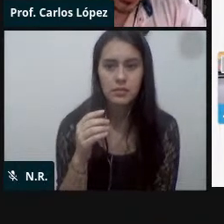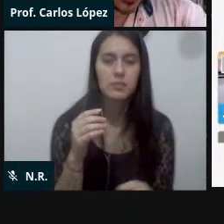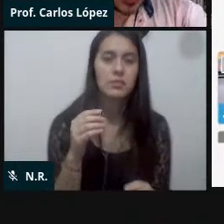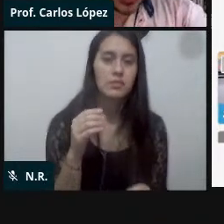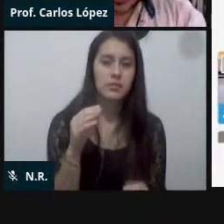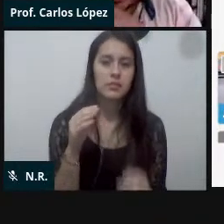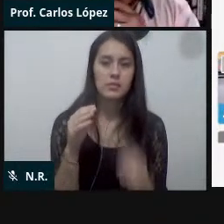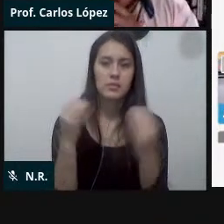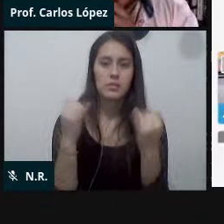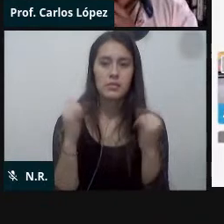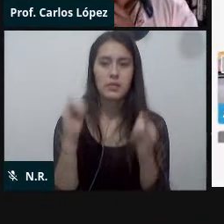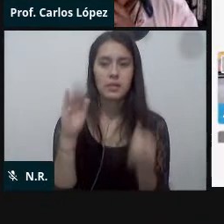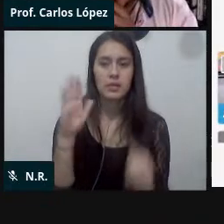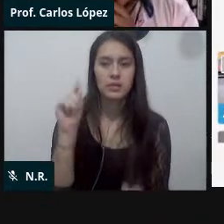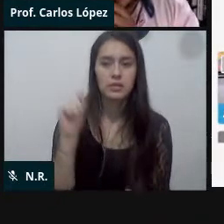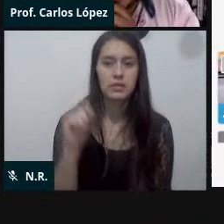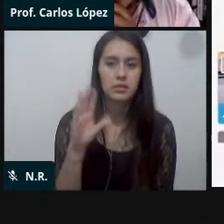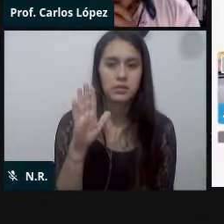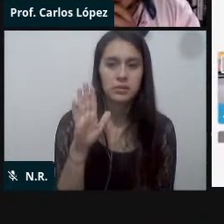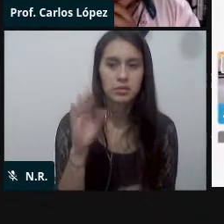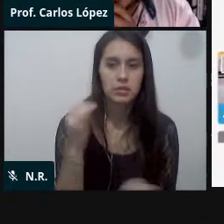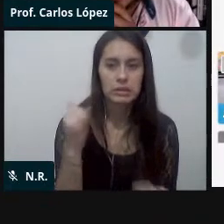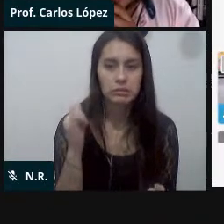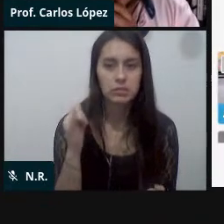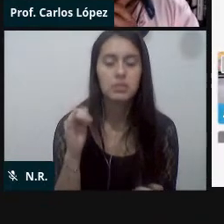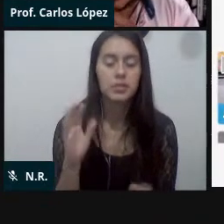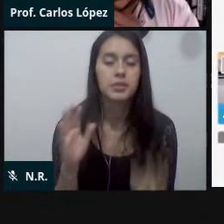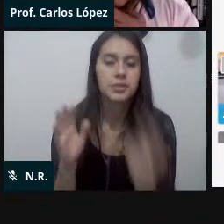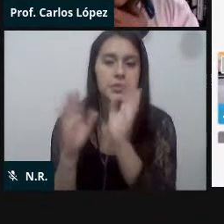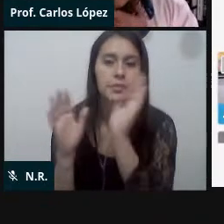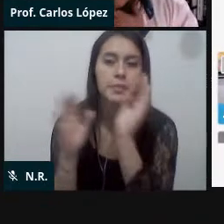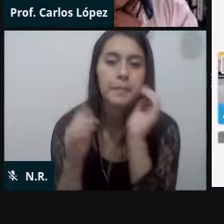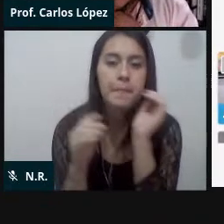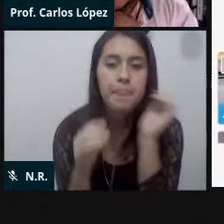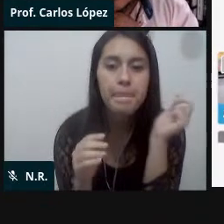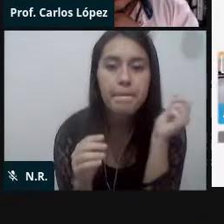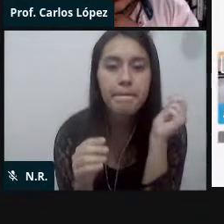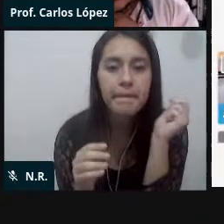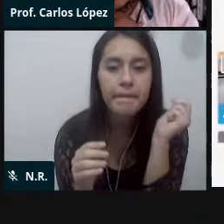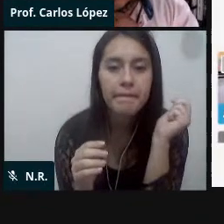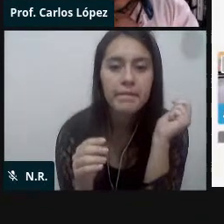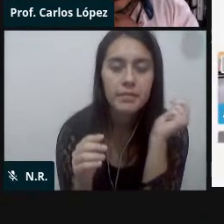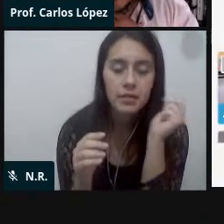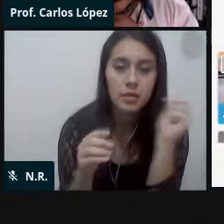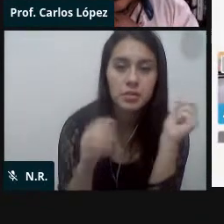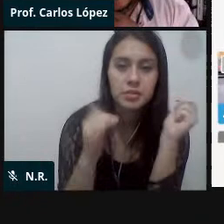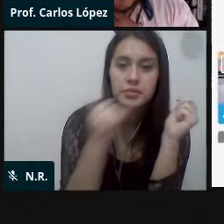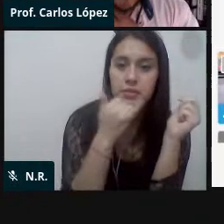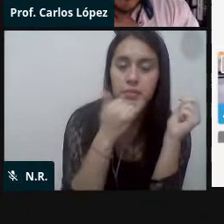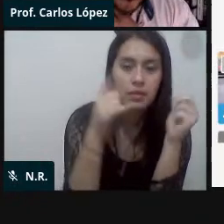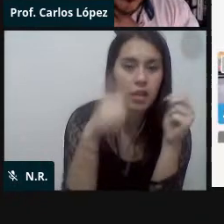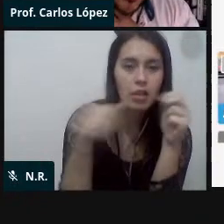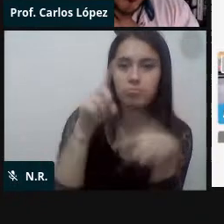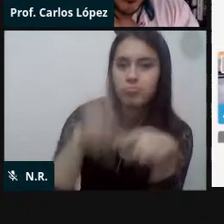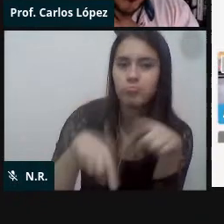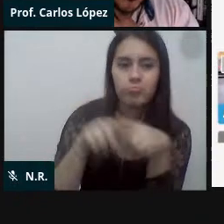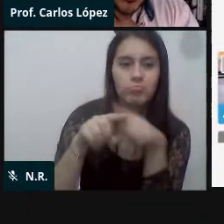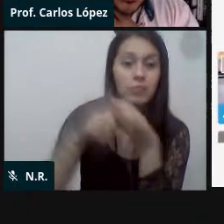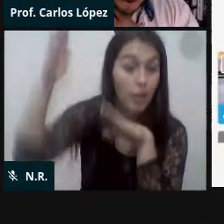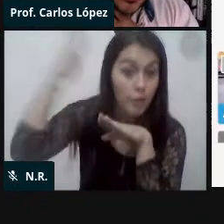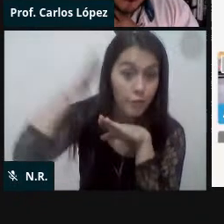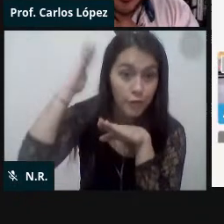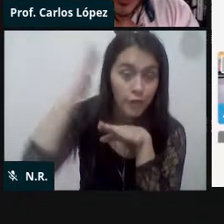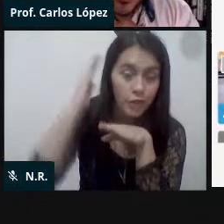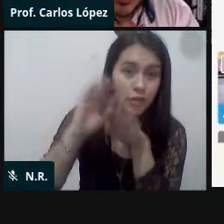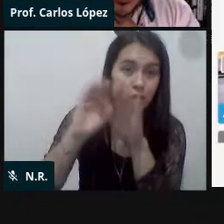Listo, ya vamos a acabar. Background, miren. Sí, no se puede cambiar, dado cuenta